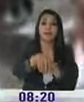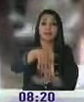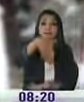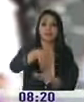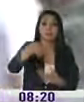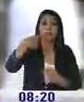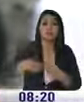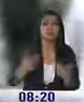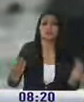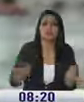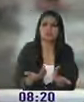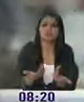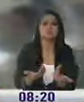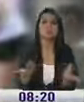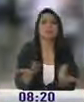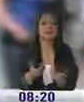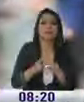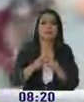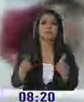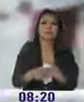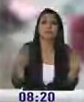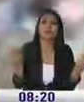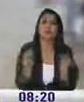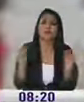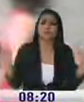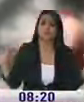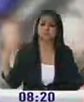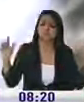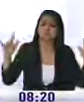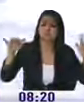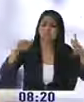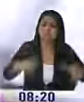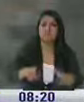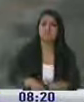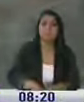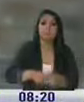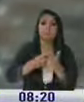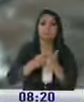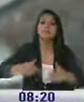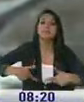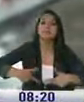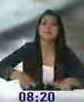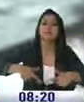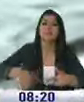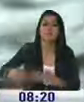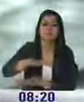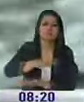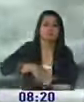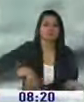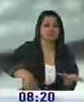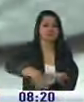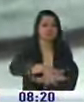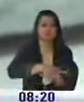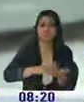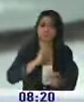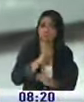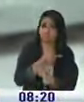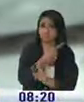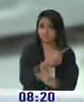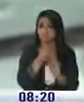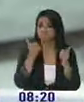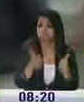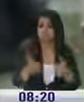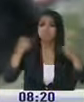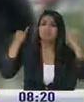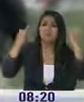se convirtió en el escenario de centenares de jóvenes para dar inicio al feriado de carnaval. Sin embargo, pese a lo divertido que pueda